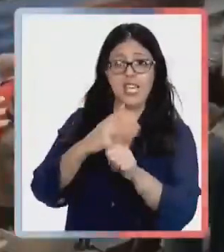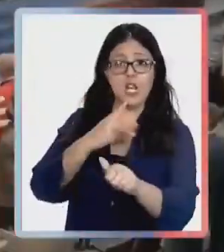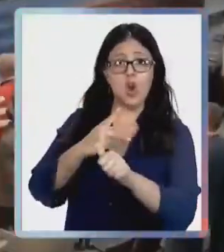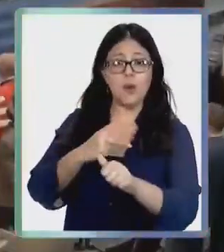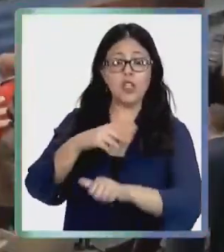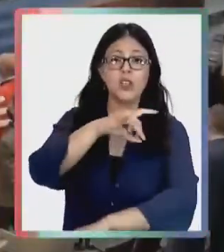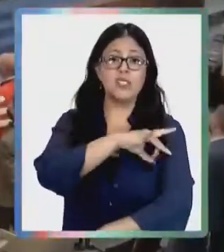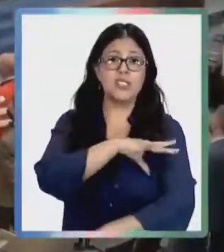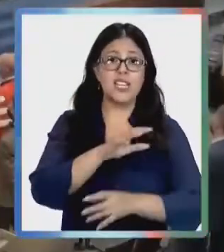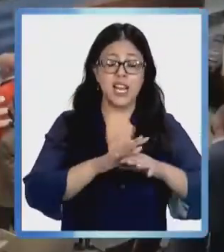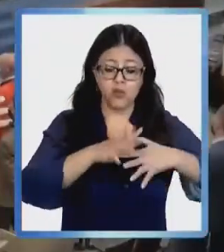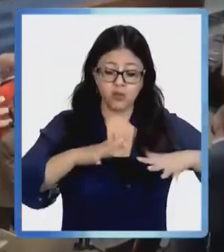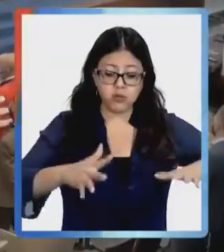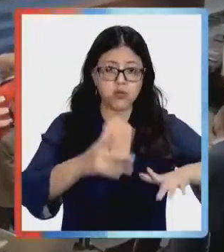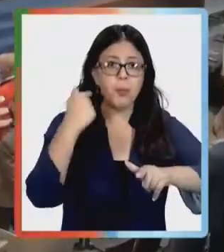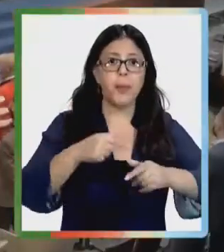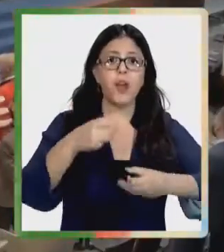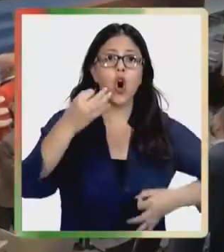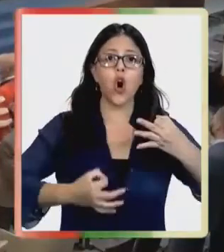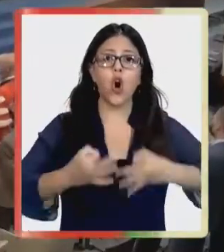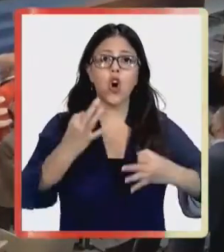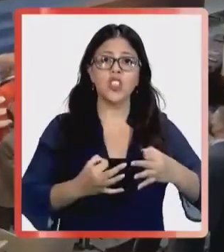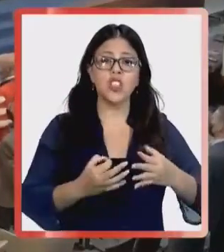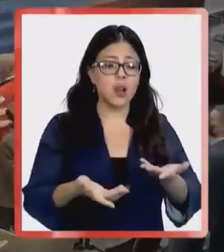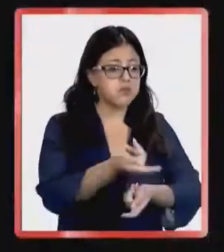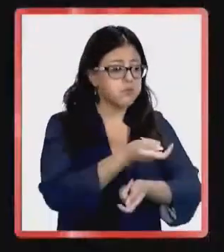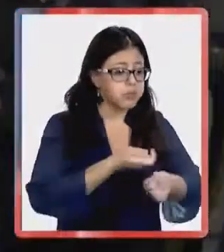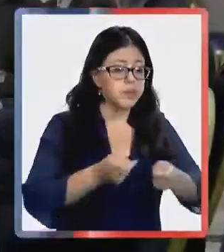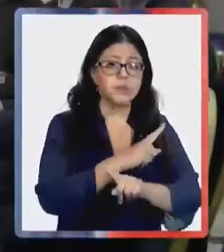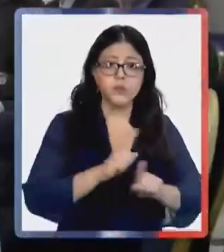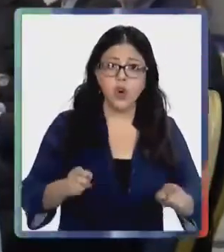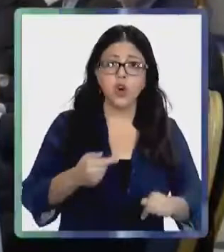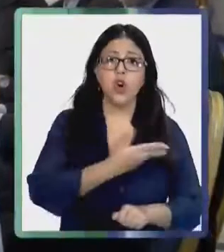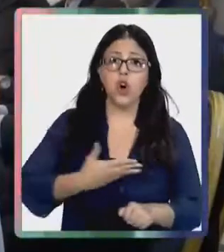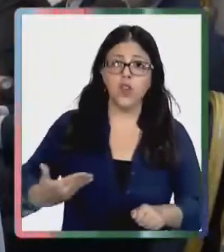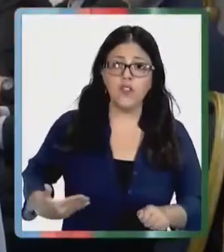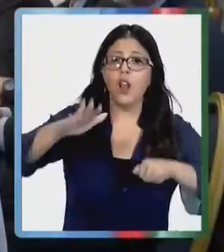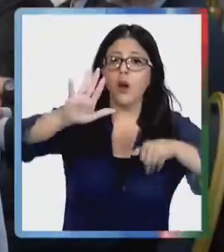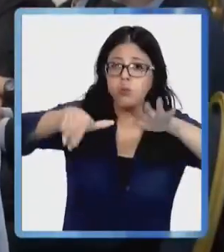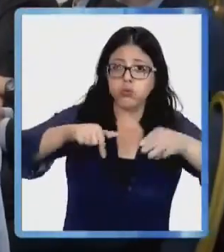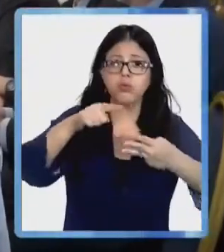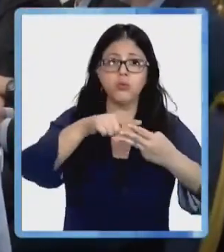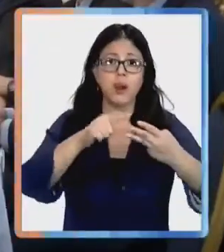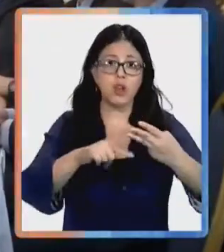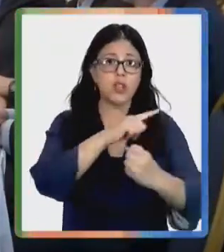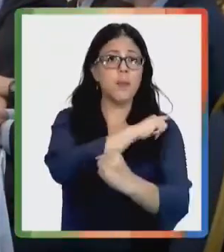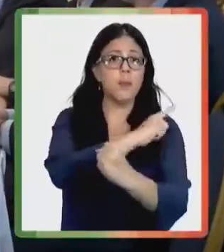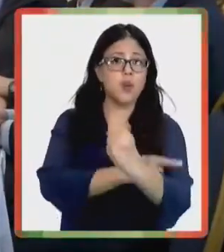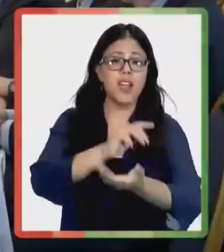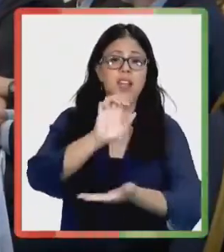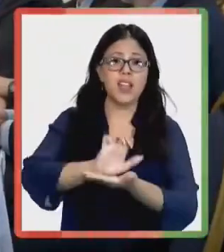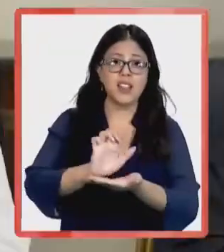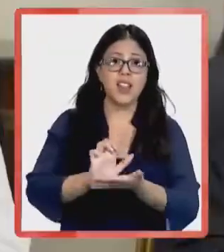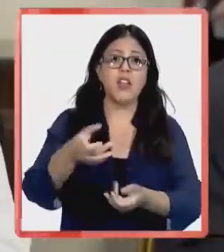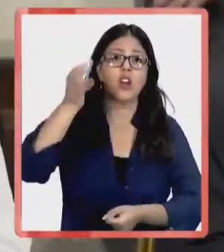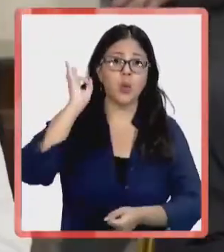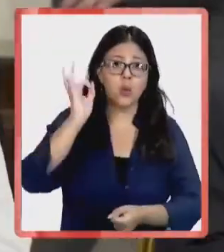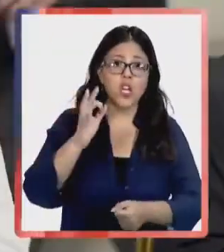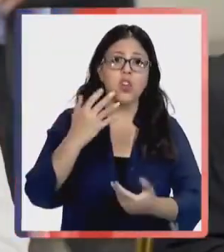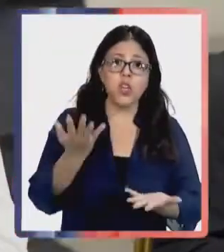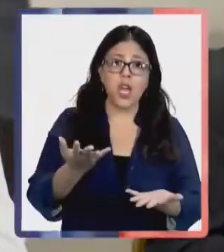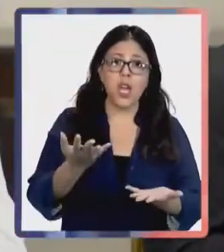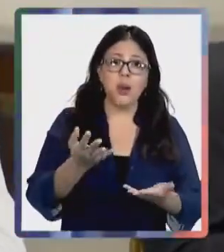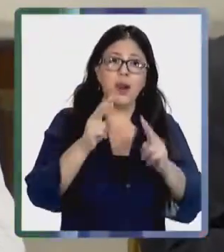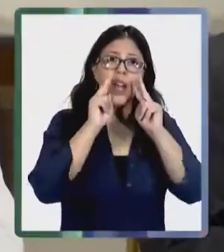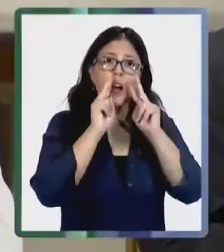chileno, pero la Corte no estableció ninguna compensación. El gobierno convocó a los 3 poderes del Estado a la moneda para escuchar